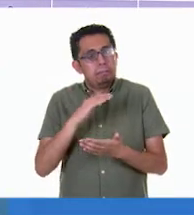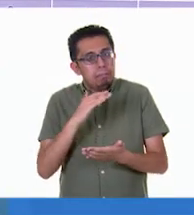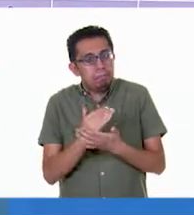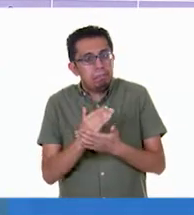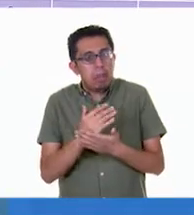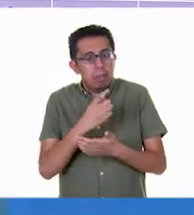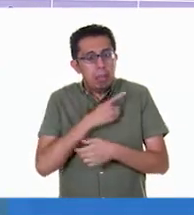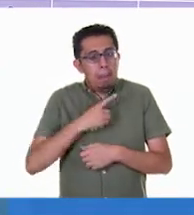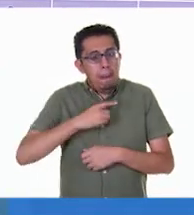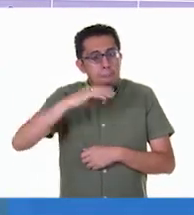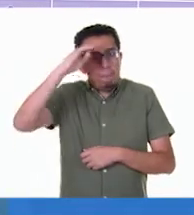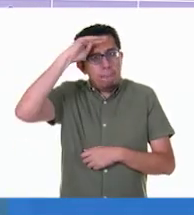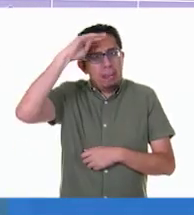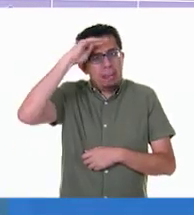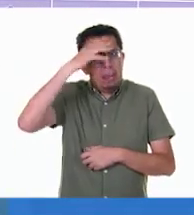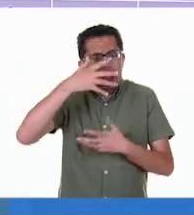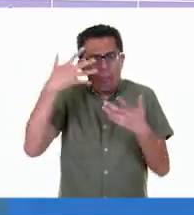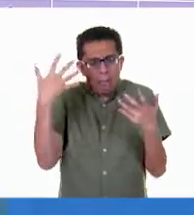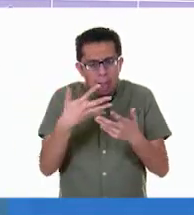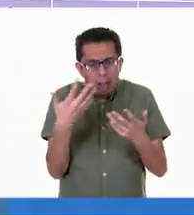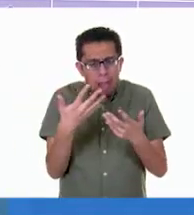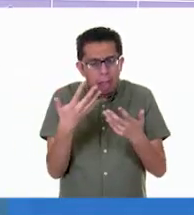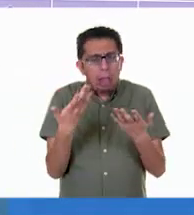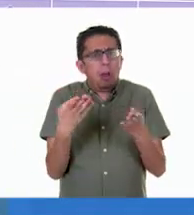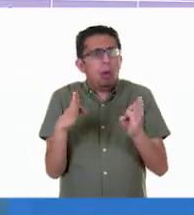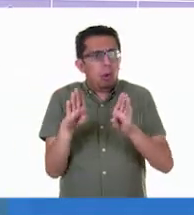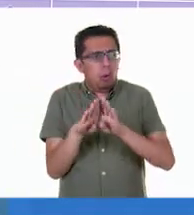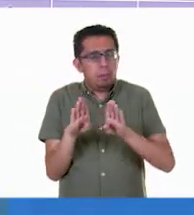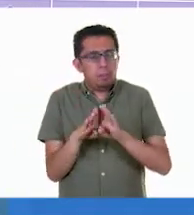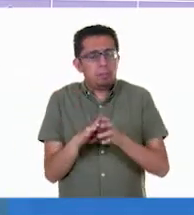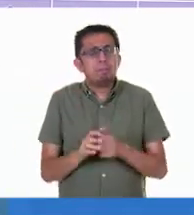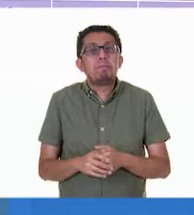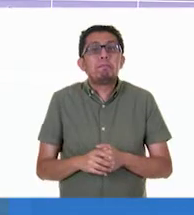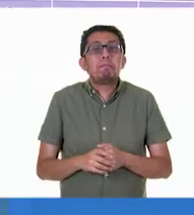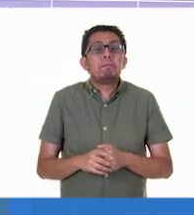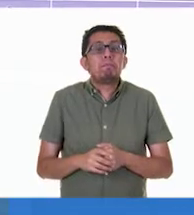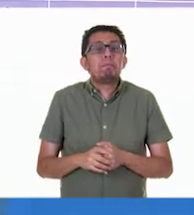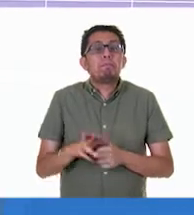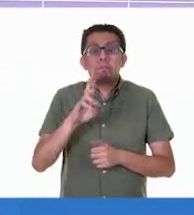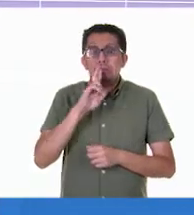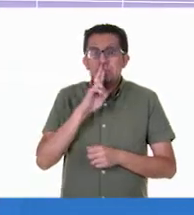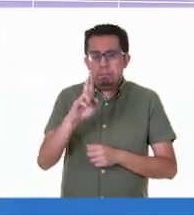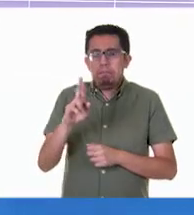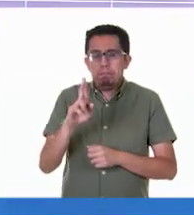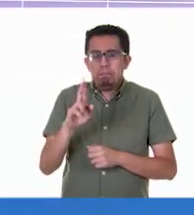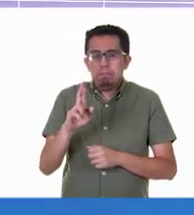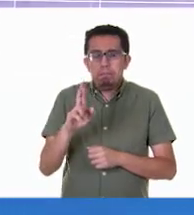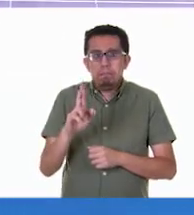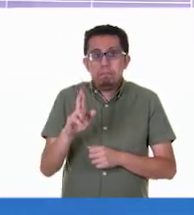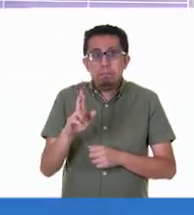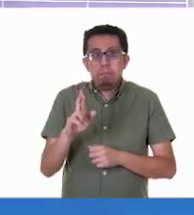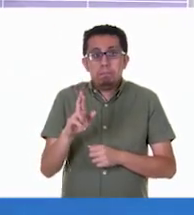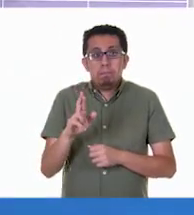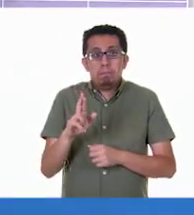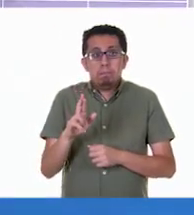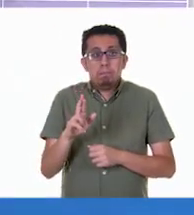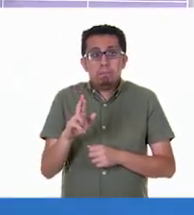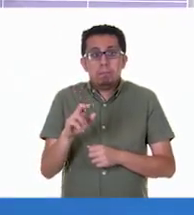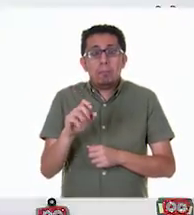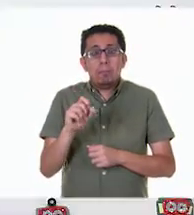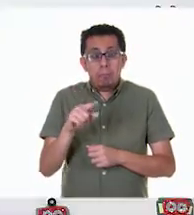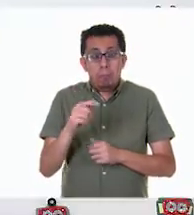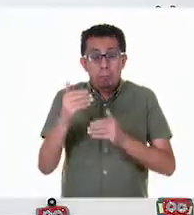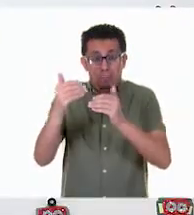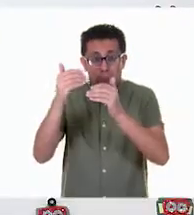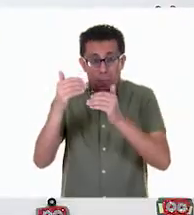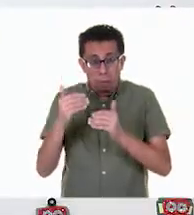que entendamos lo que estamos haciendo. Los resultados que hemos obtenido, ajá, y aquellos que nos